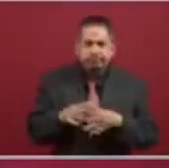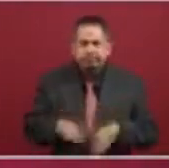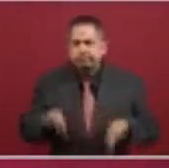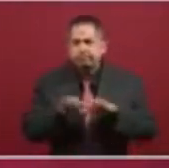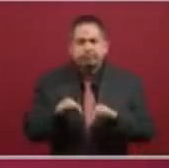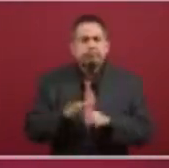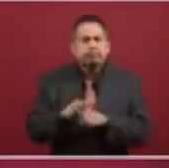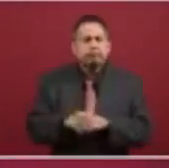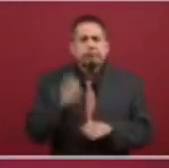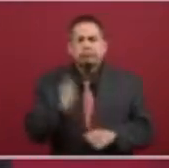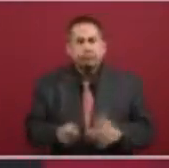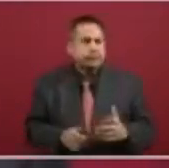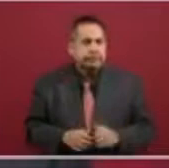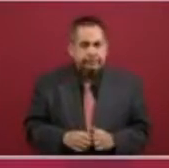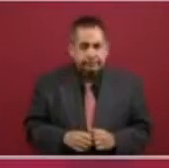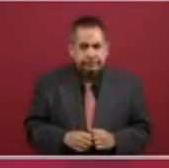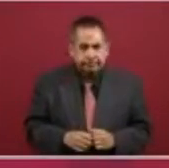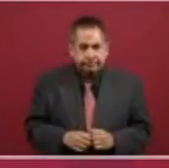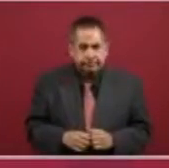importante es